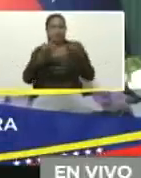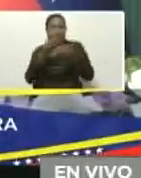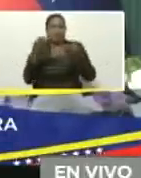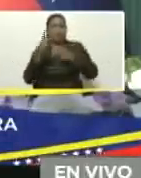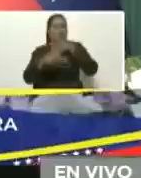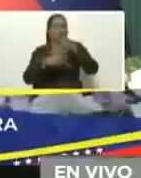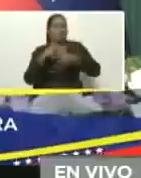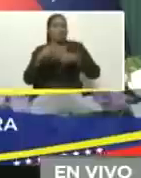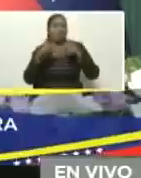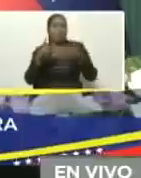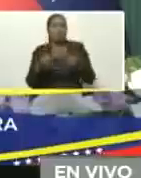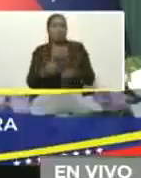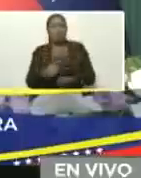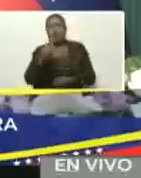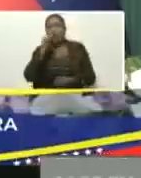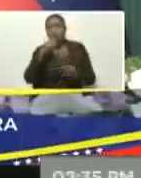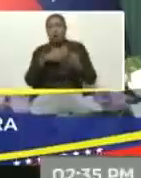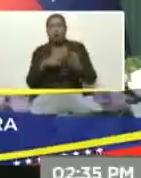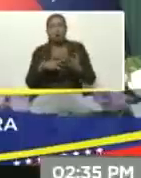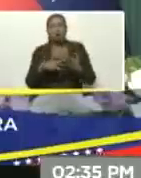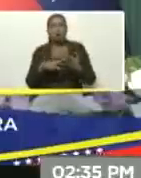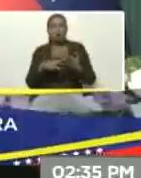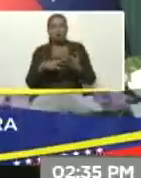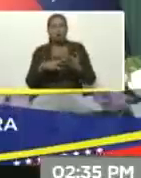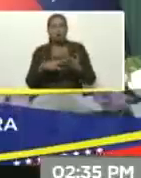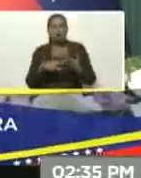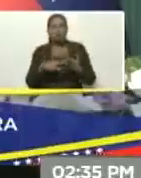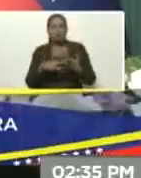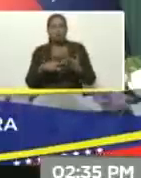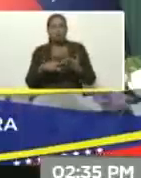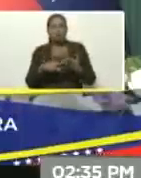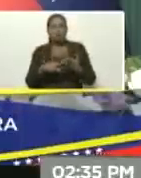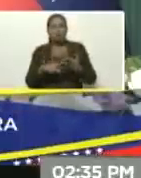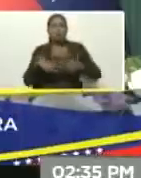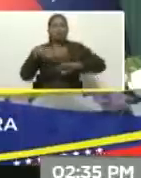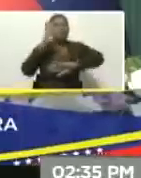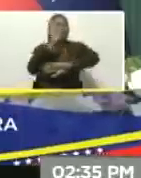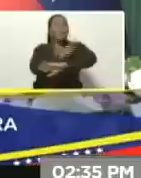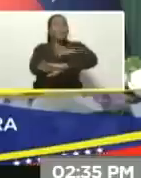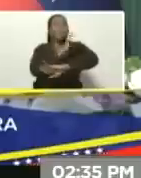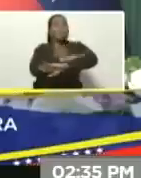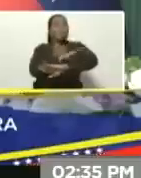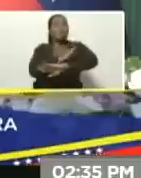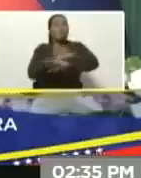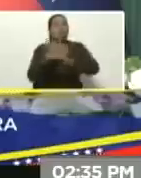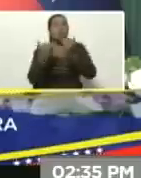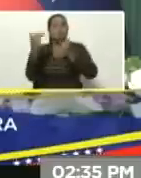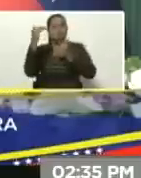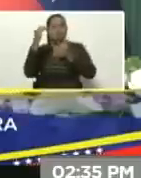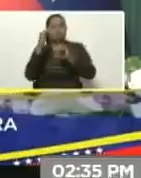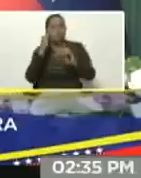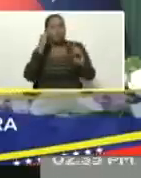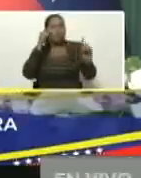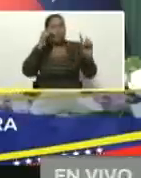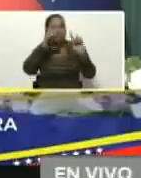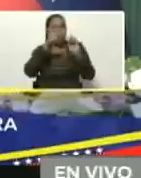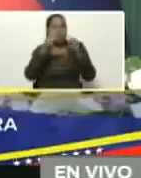producir agua y una moral, unas ideas, una doctrina